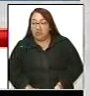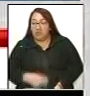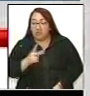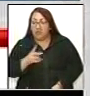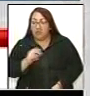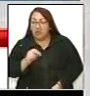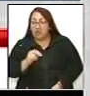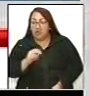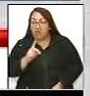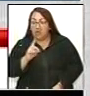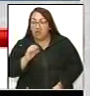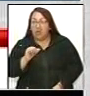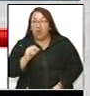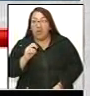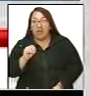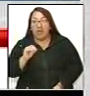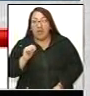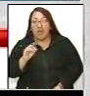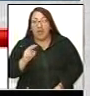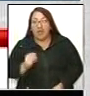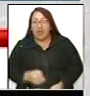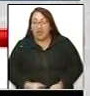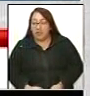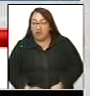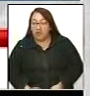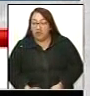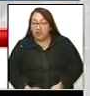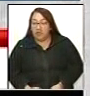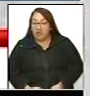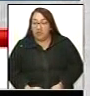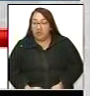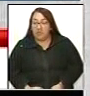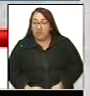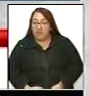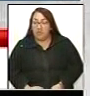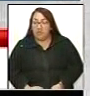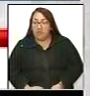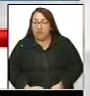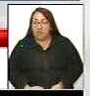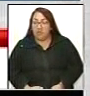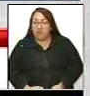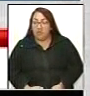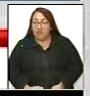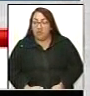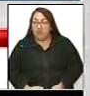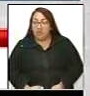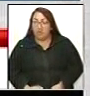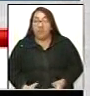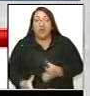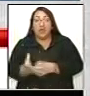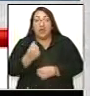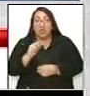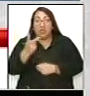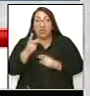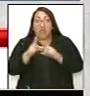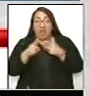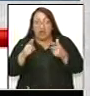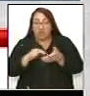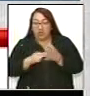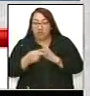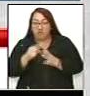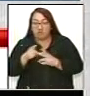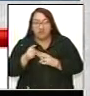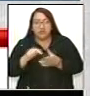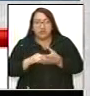Tom y María. Y cuando se trabaja la adquisición de una segunda lengua, presidenta, hay que